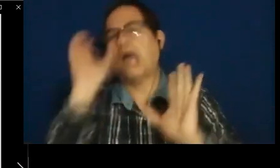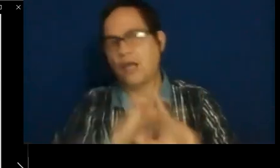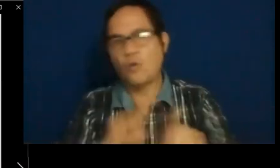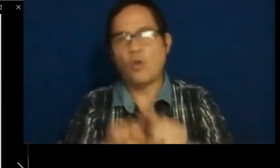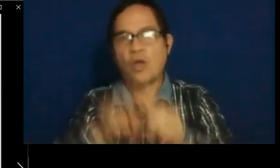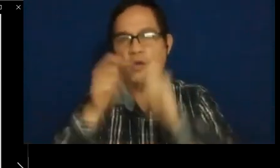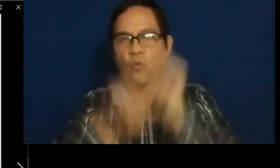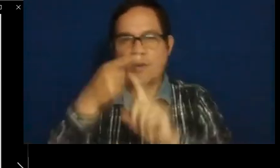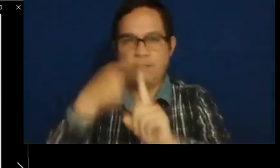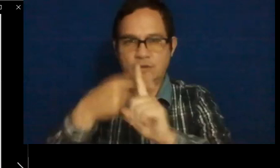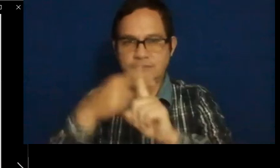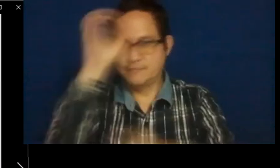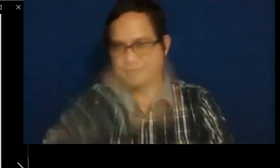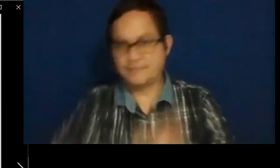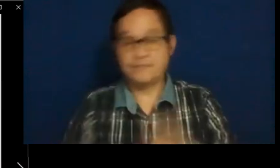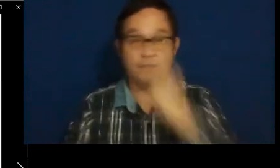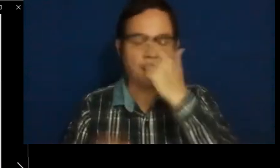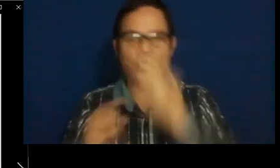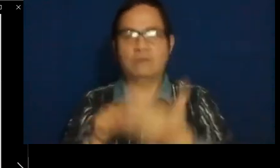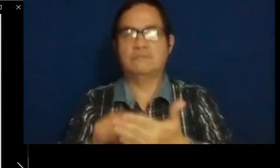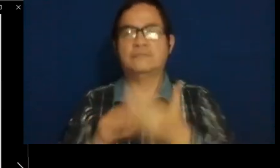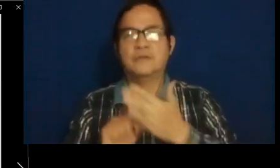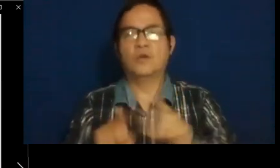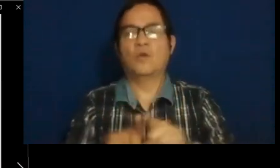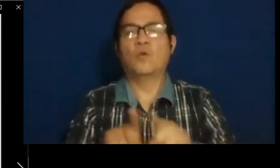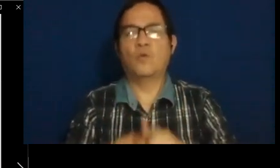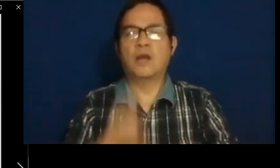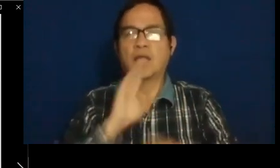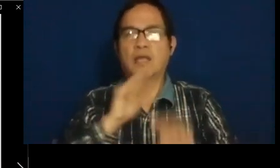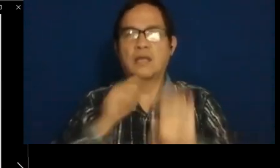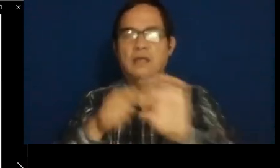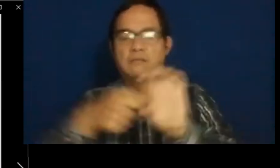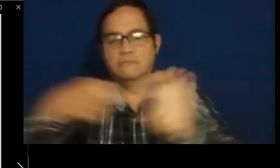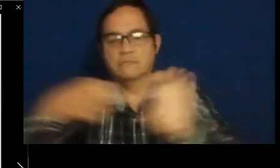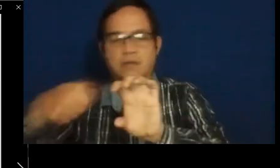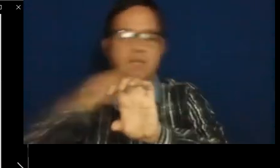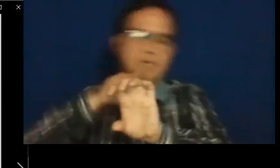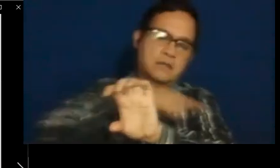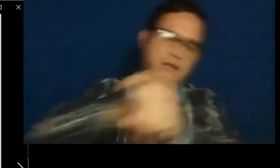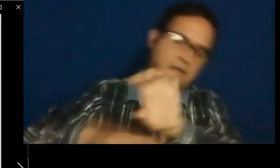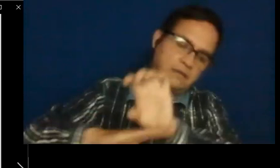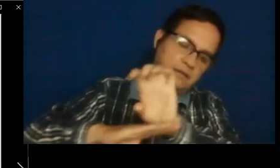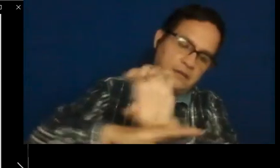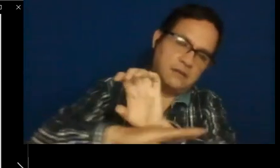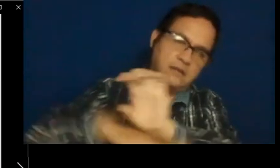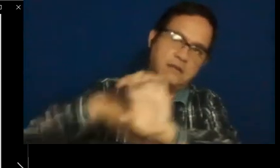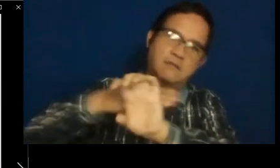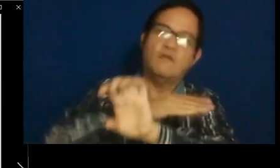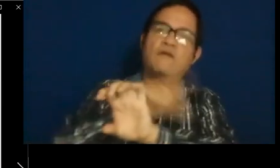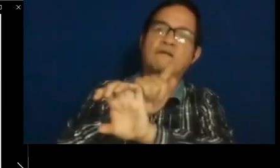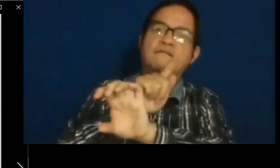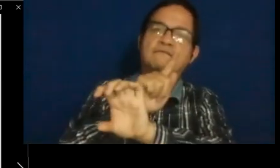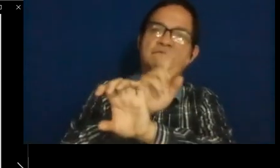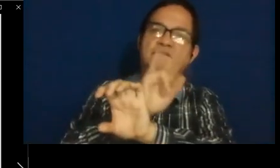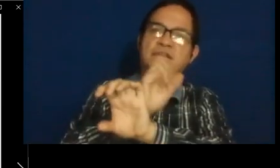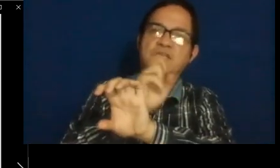dato positivo, ¿listo? Entonces lo voy a tomar aquí, tensión 1. ¿Quién se opone a ella? La fuerza de fricción. Esto va a ser igual a